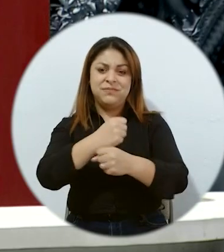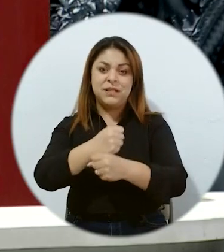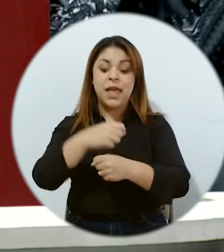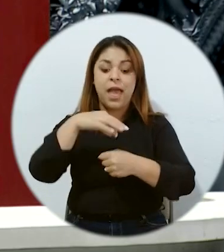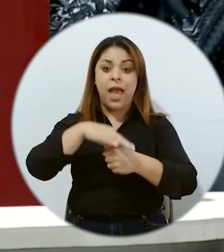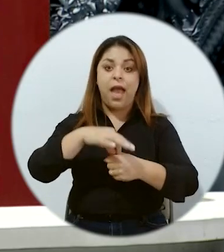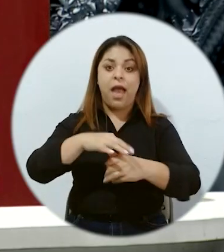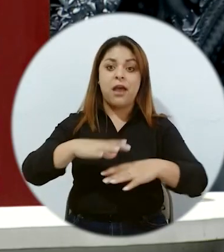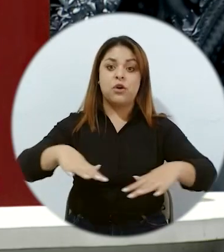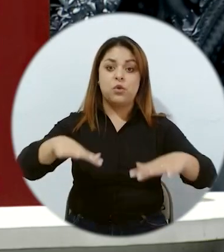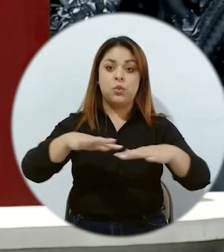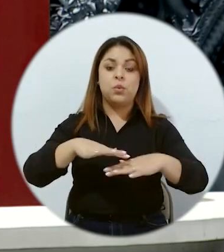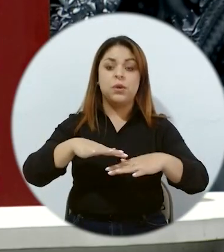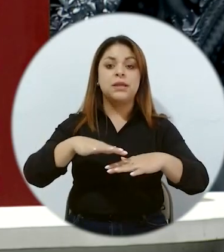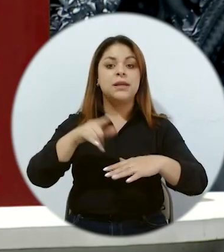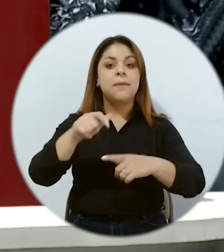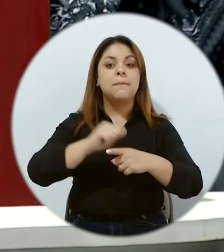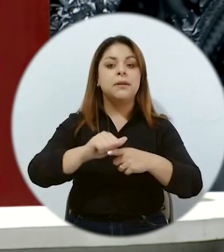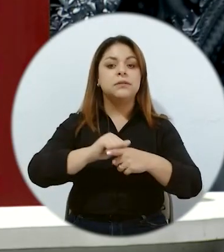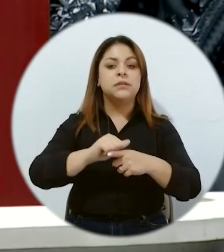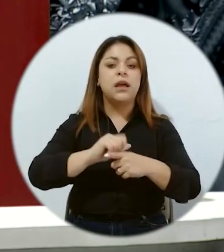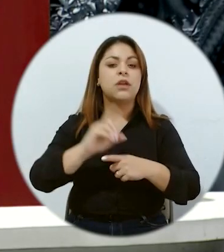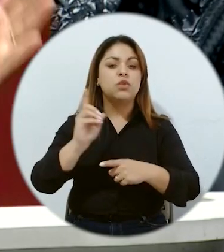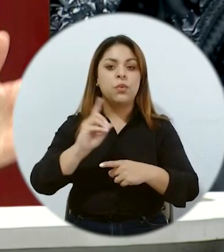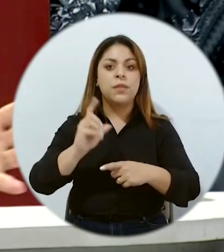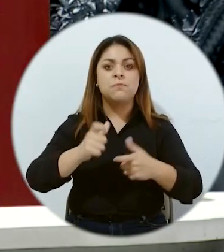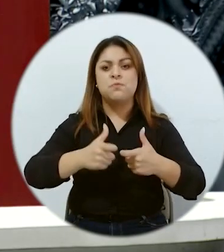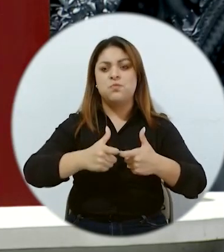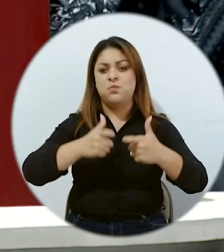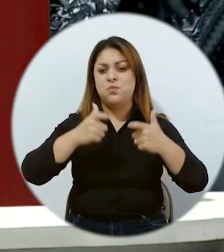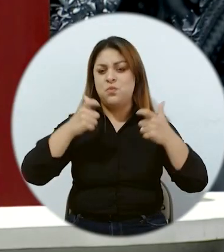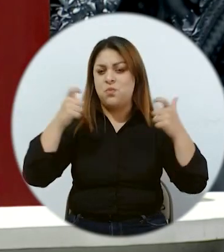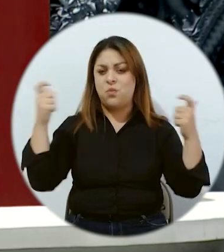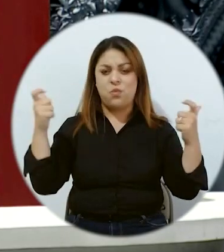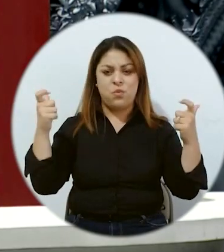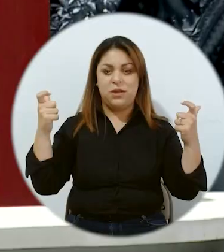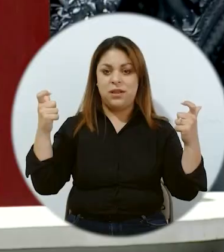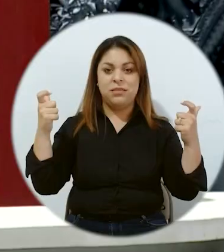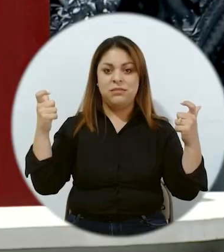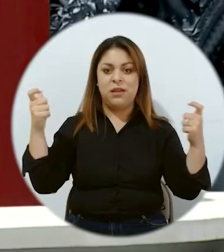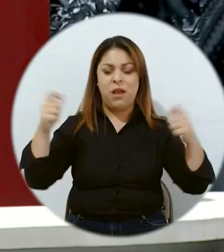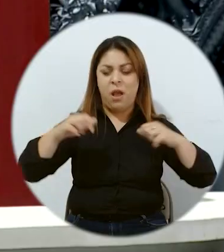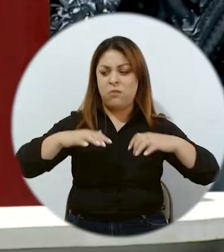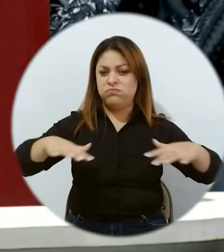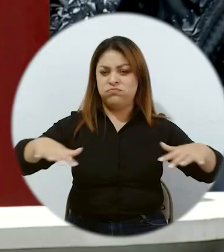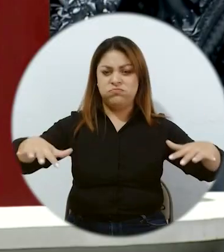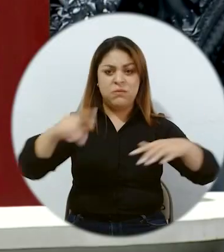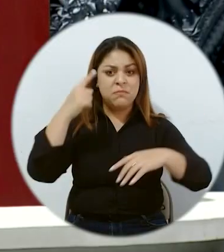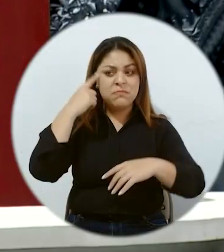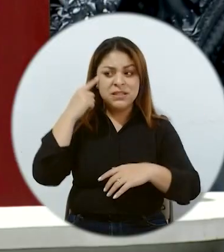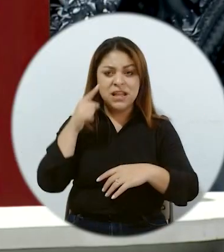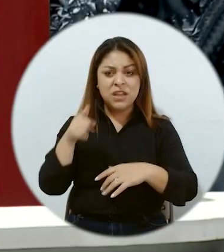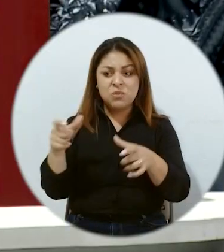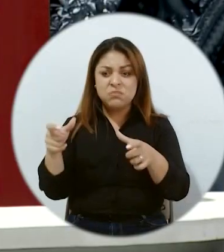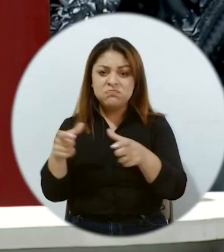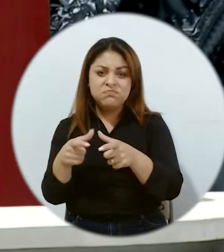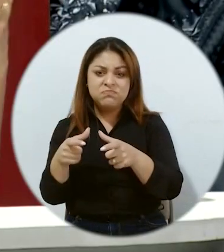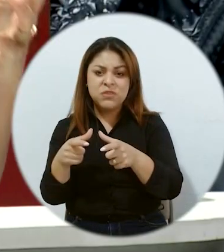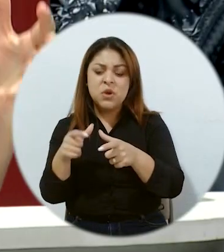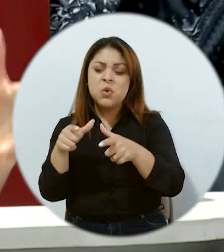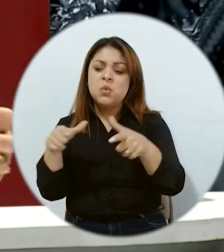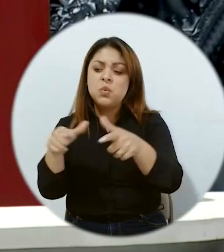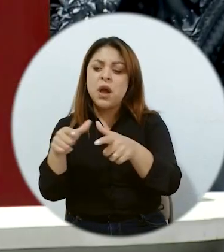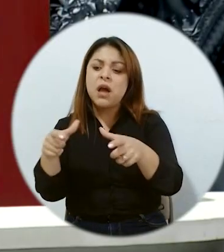agroecología se practica en sistemas a muy gran escala. Entonces, quien venga a decir que esto solamente